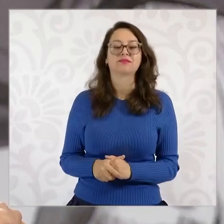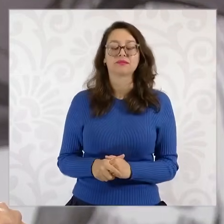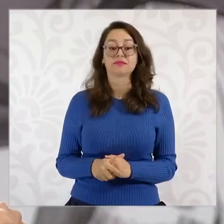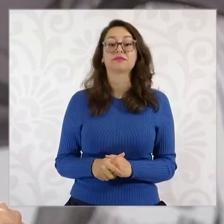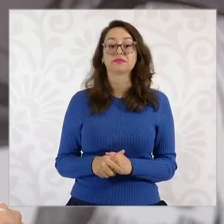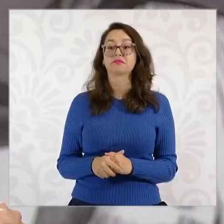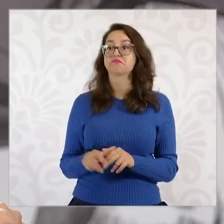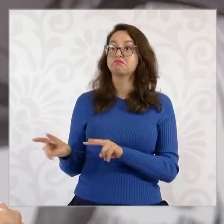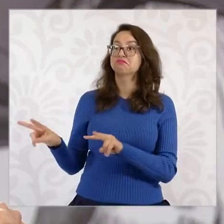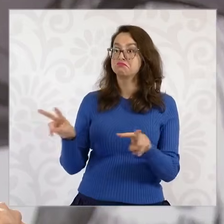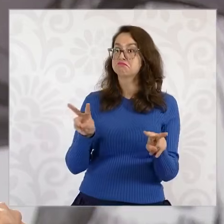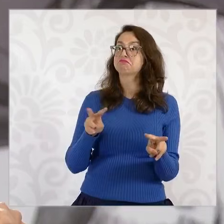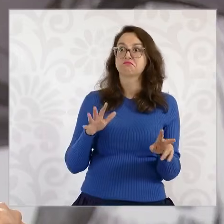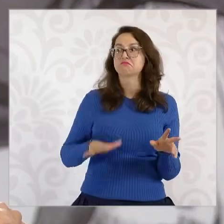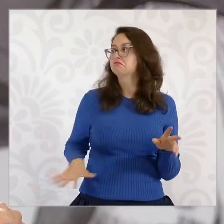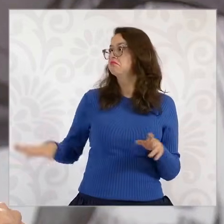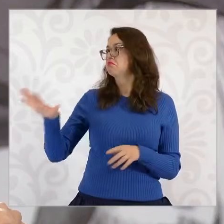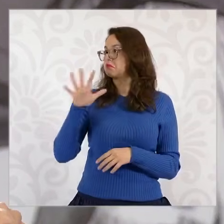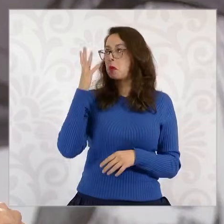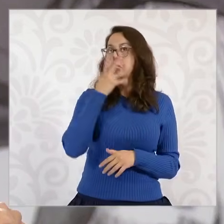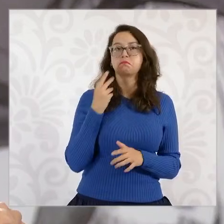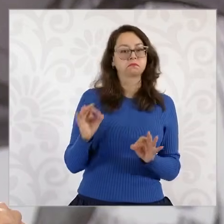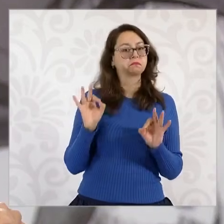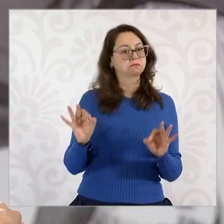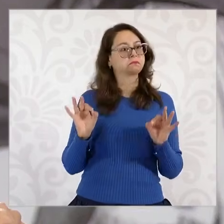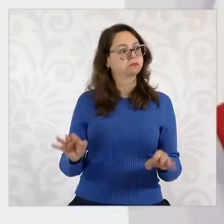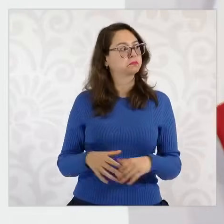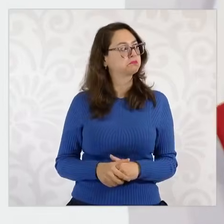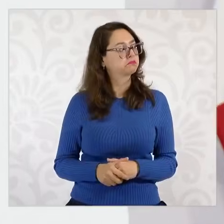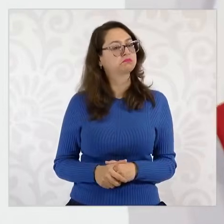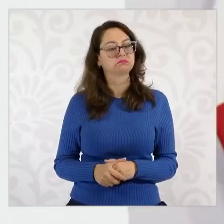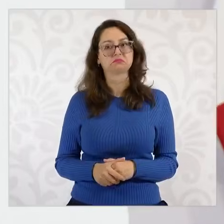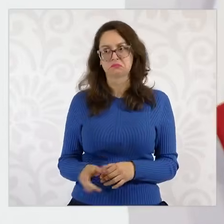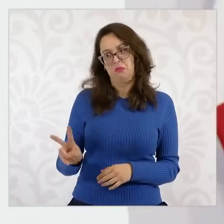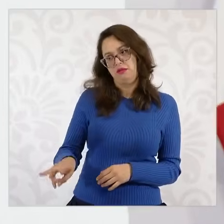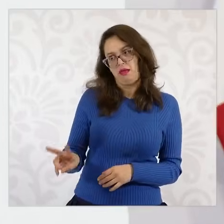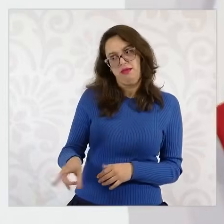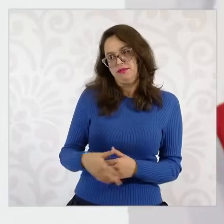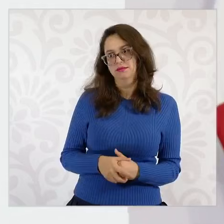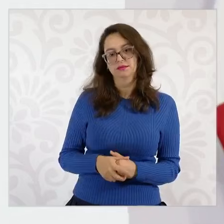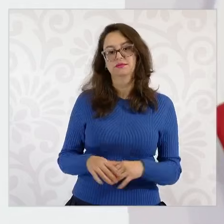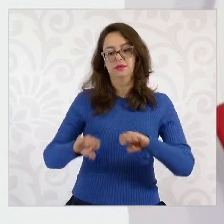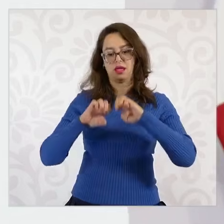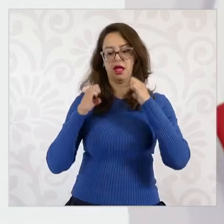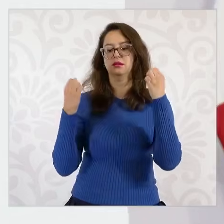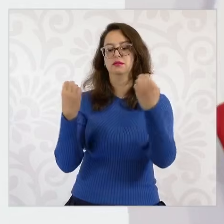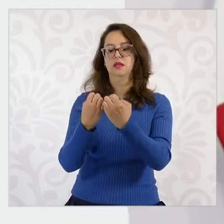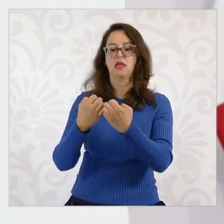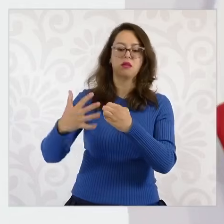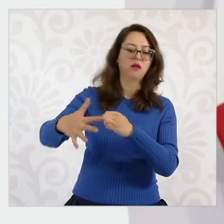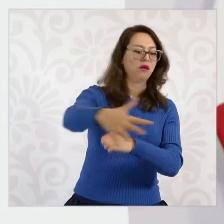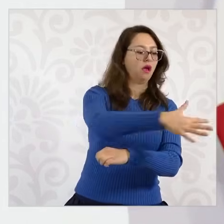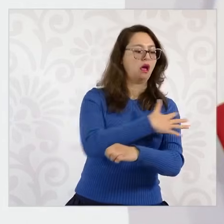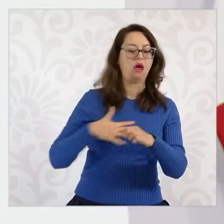Muy bonito lo arregló Clara, la verdad. Alrededor del estadio, del